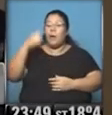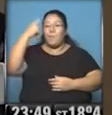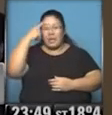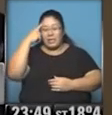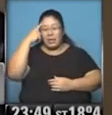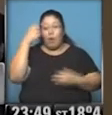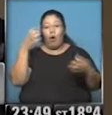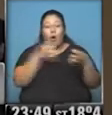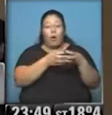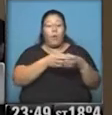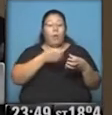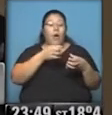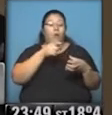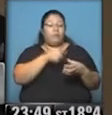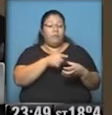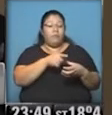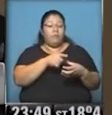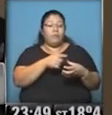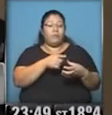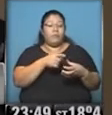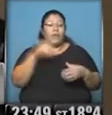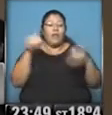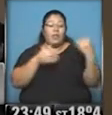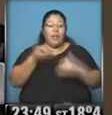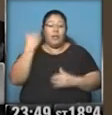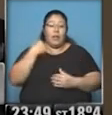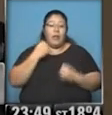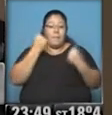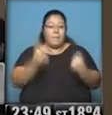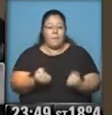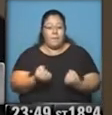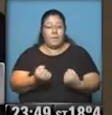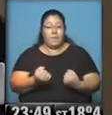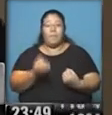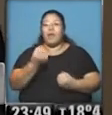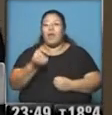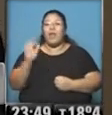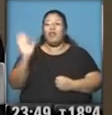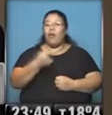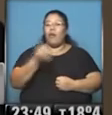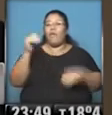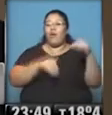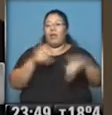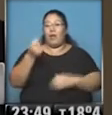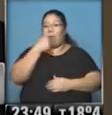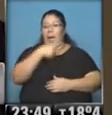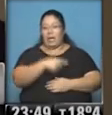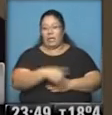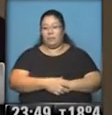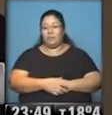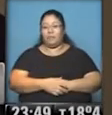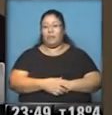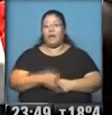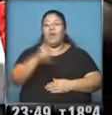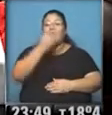oposición, que ha estado fortalecida en las últimas elecciones porque le ha votado prácticamente todo al macrismo. Estoy refiriendo esencialmente al Frente para la